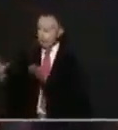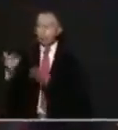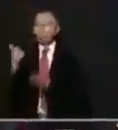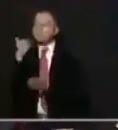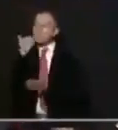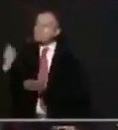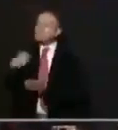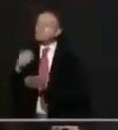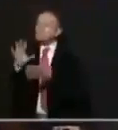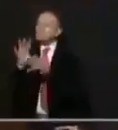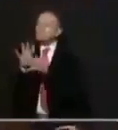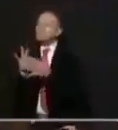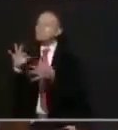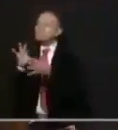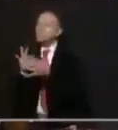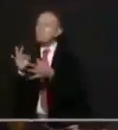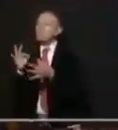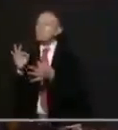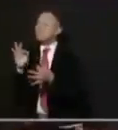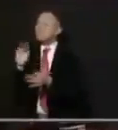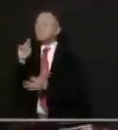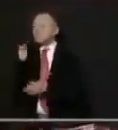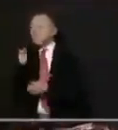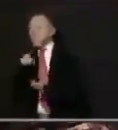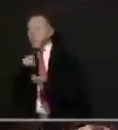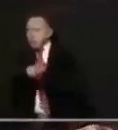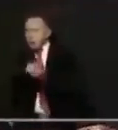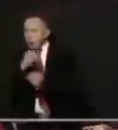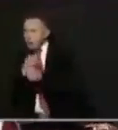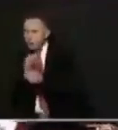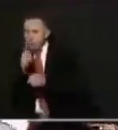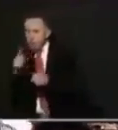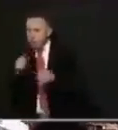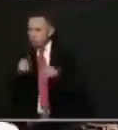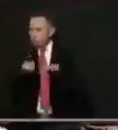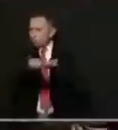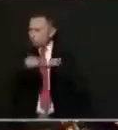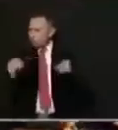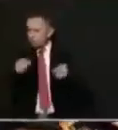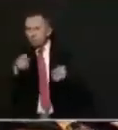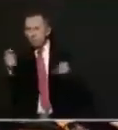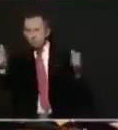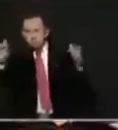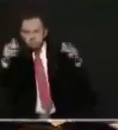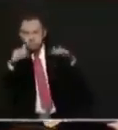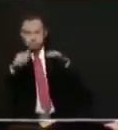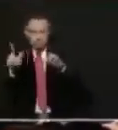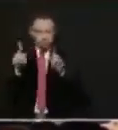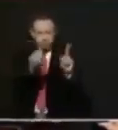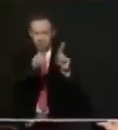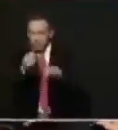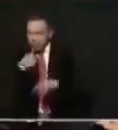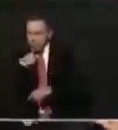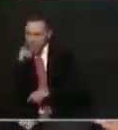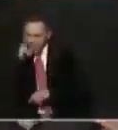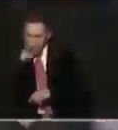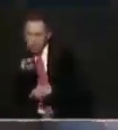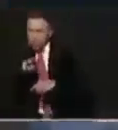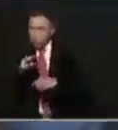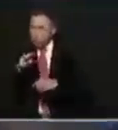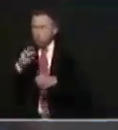explicar exactamente qué tipo de ceremonia están llevando a cabo ahorita en el templete? Sí. Porque se ve desde aquí la